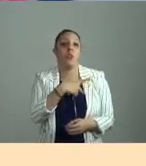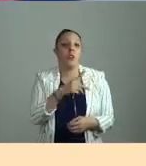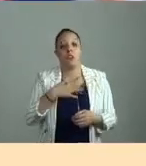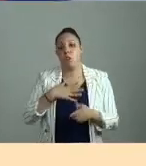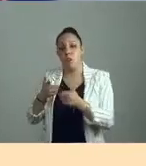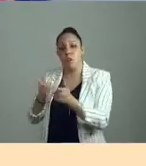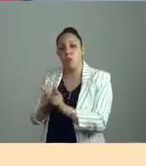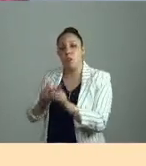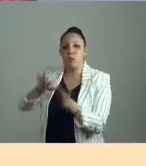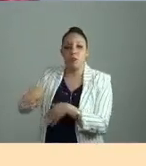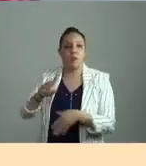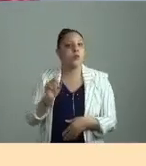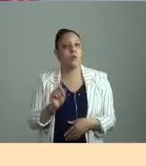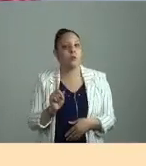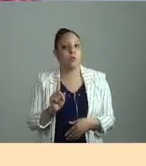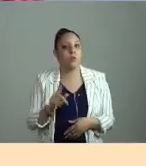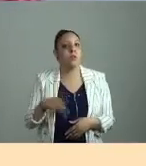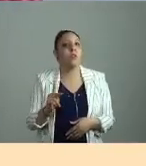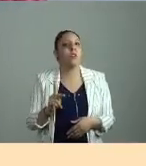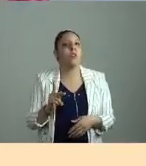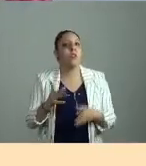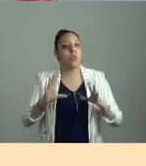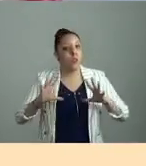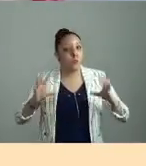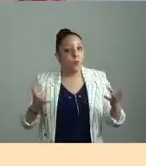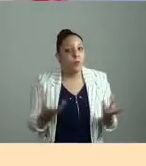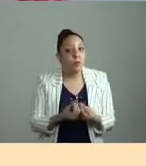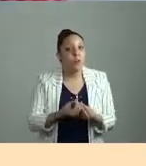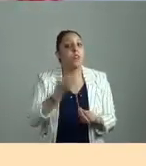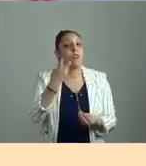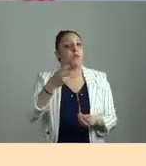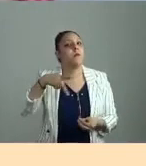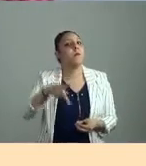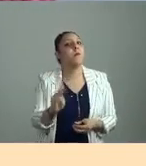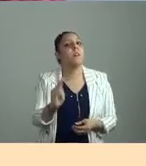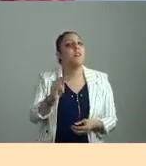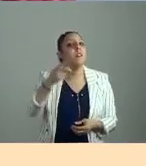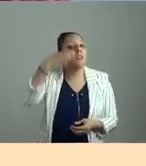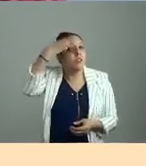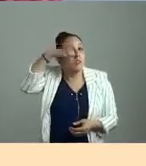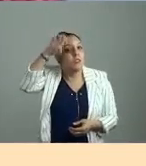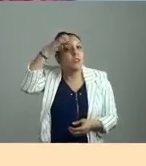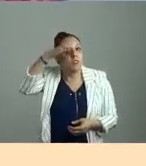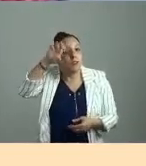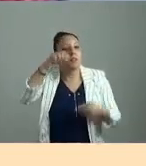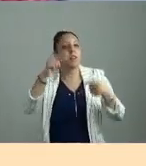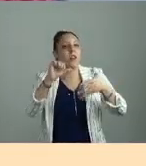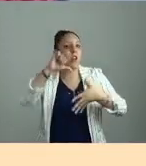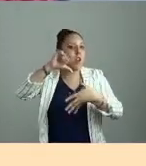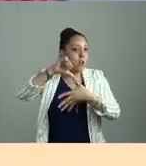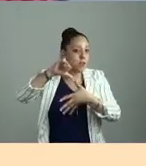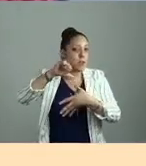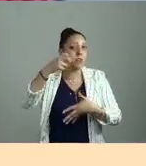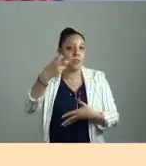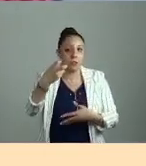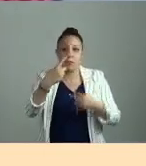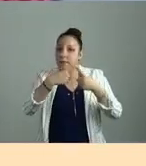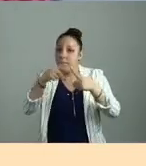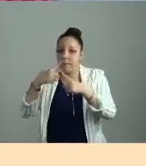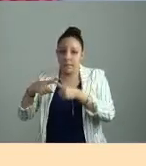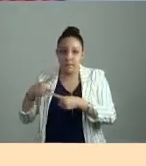y bueno que la experiencia del américa latina de estos años ha sido fundamental